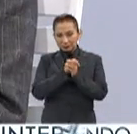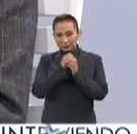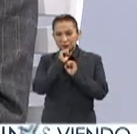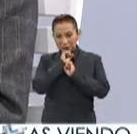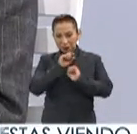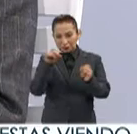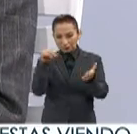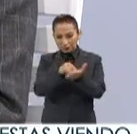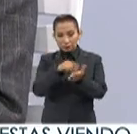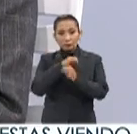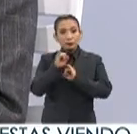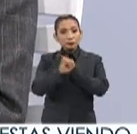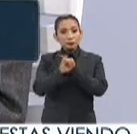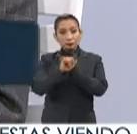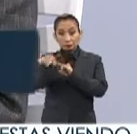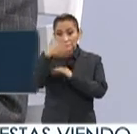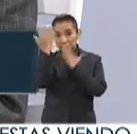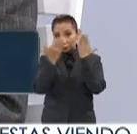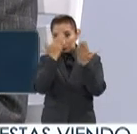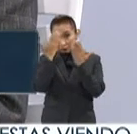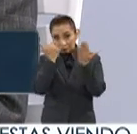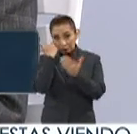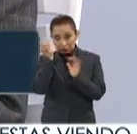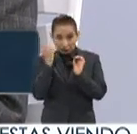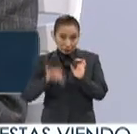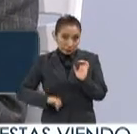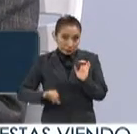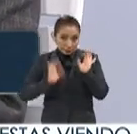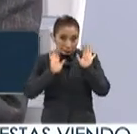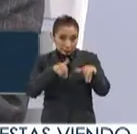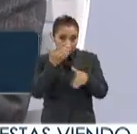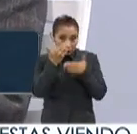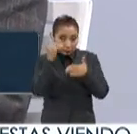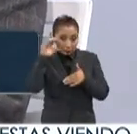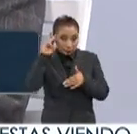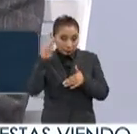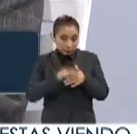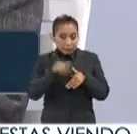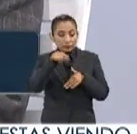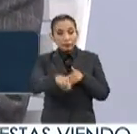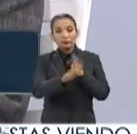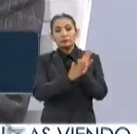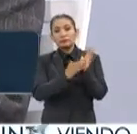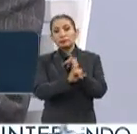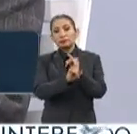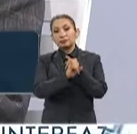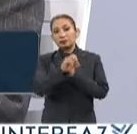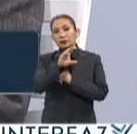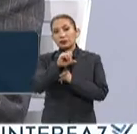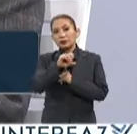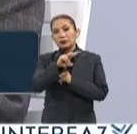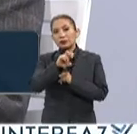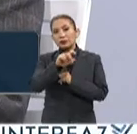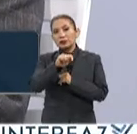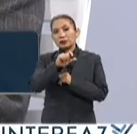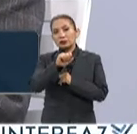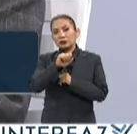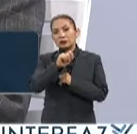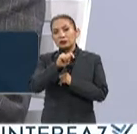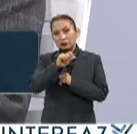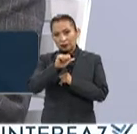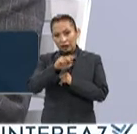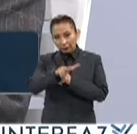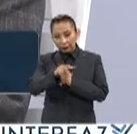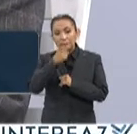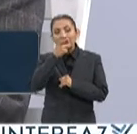convocatoria para los estudiantes interesados en ingresar a la maestría. Esto en la página del CIMVESTAB,